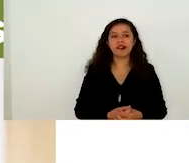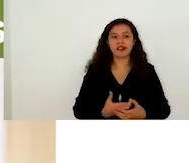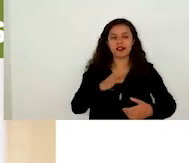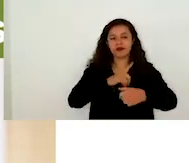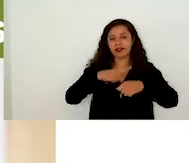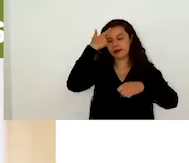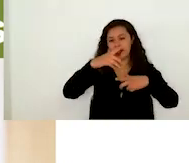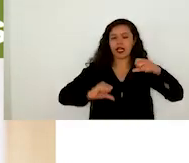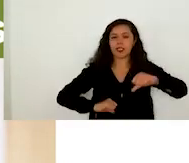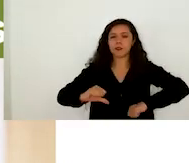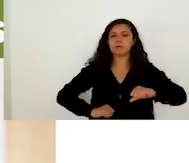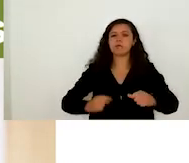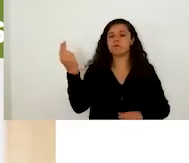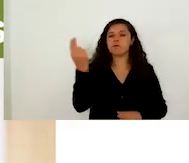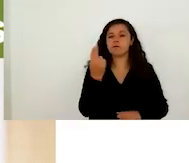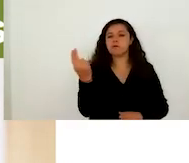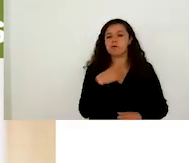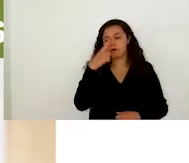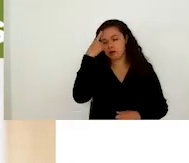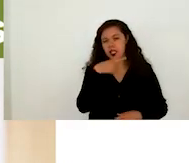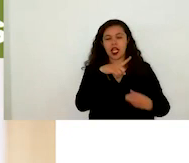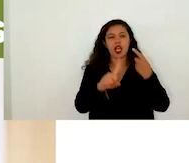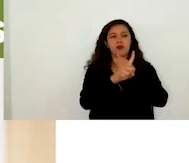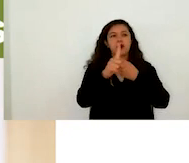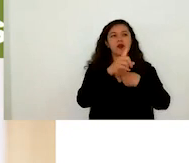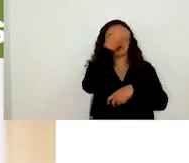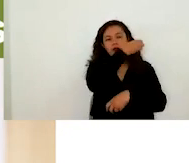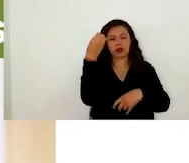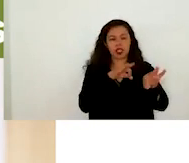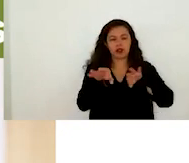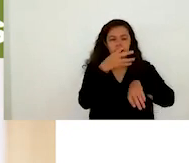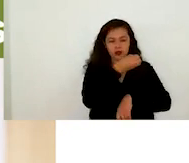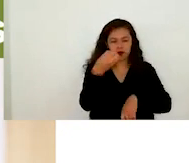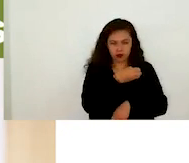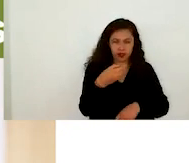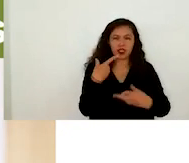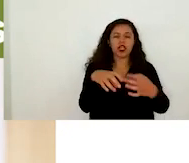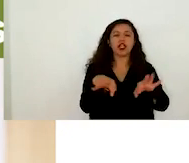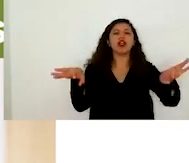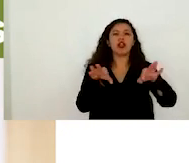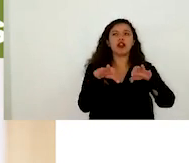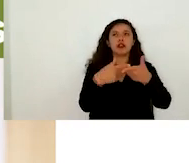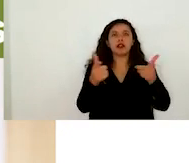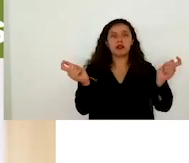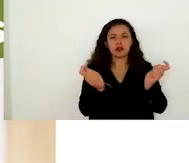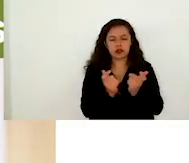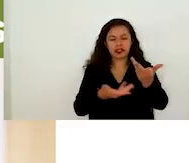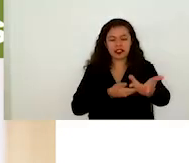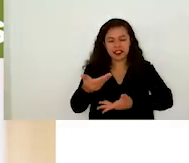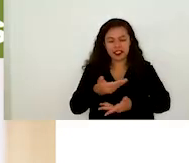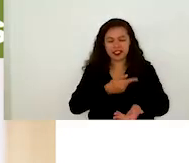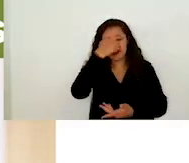que se requieren de negociación de conflictos organización de trabajo en grupos sensibilidad social necesario de los